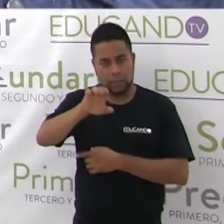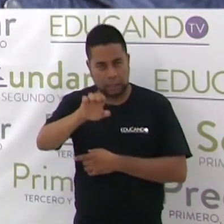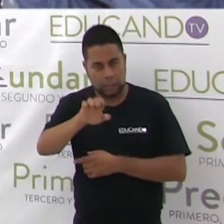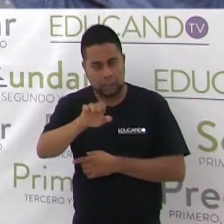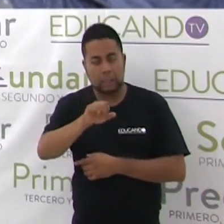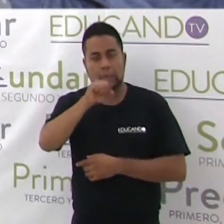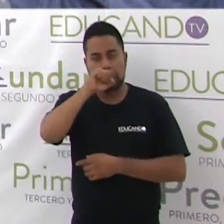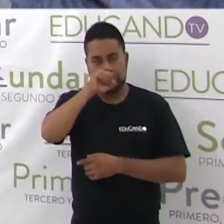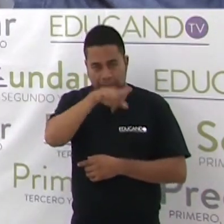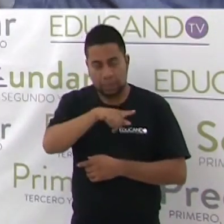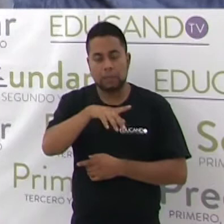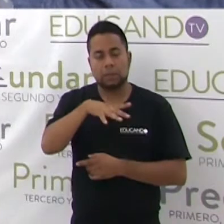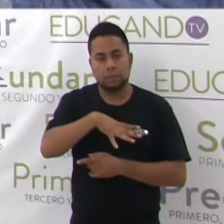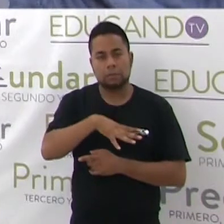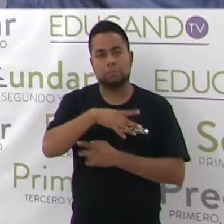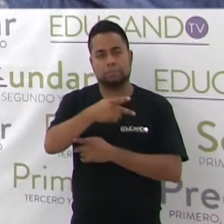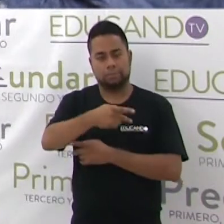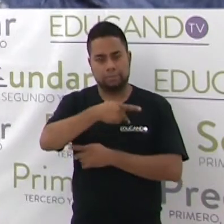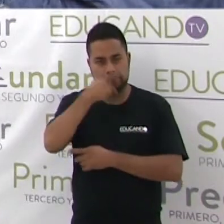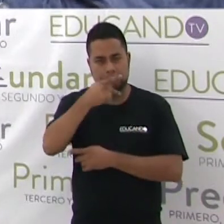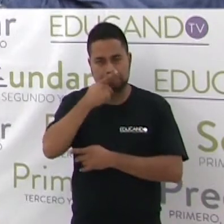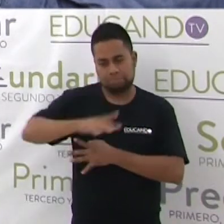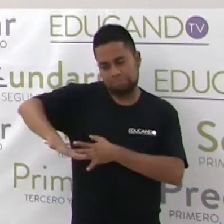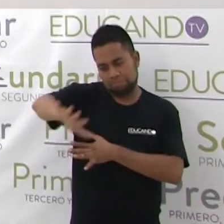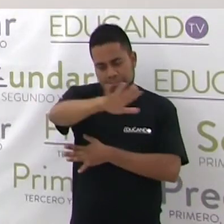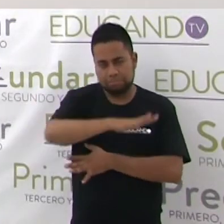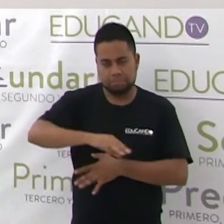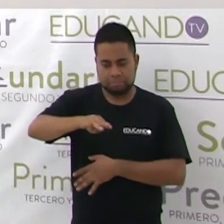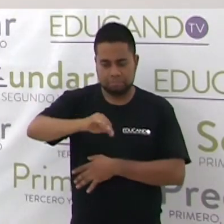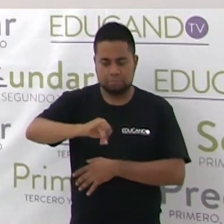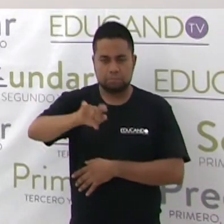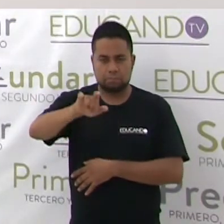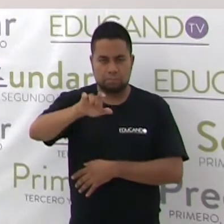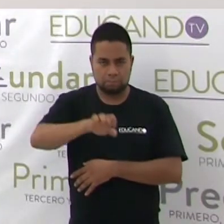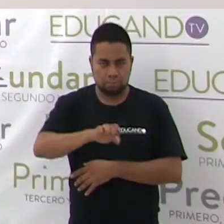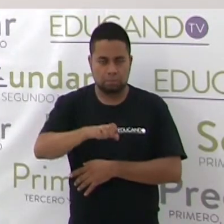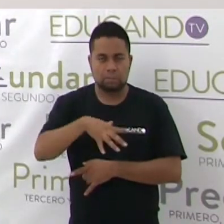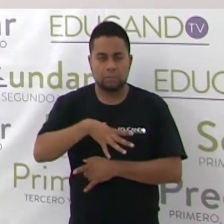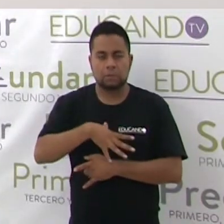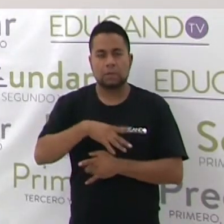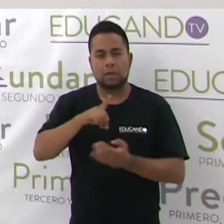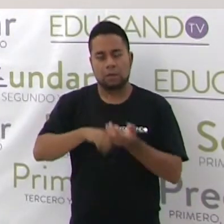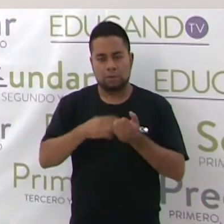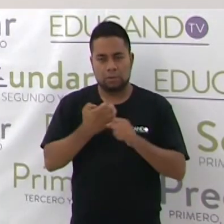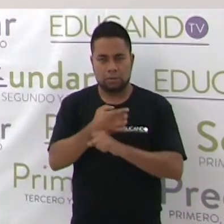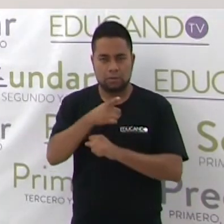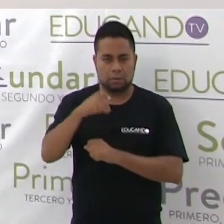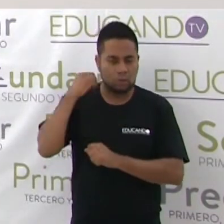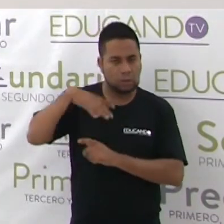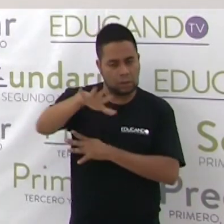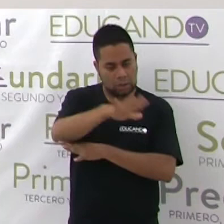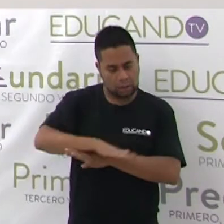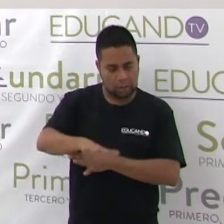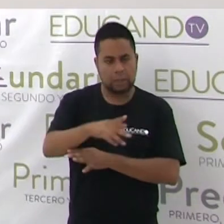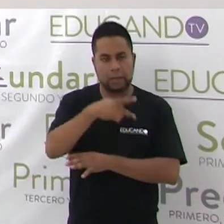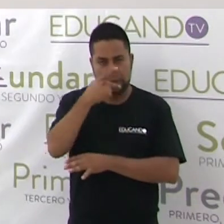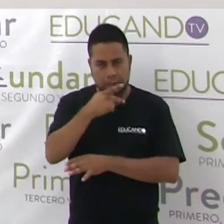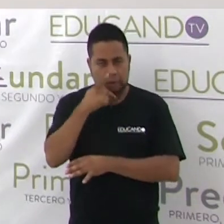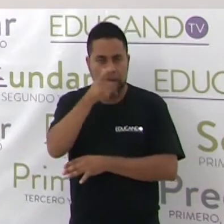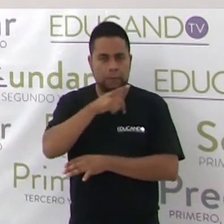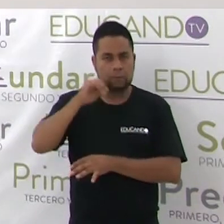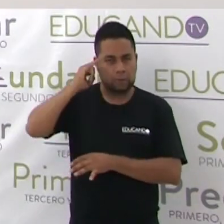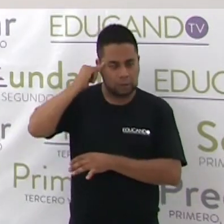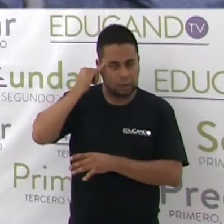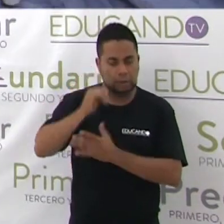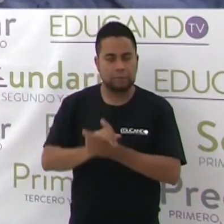¿sí? Se habla en la zona mije precisamente de nuestro bello estado de Oaxaca.